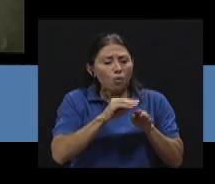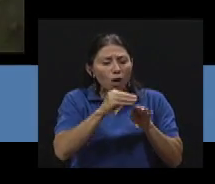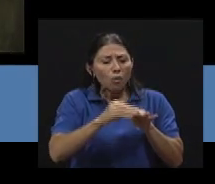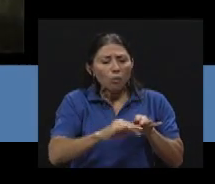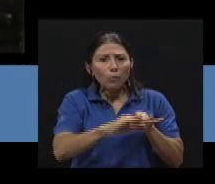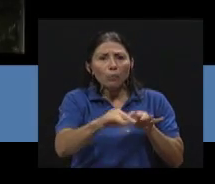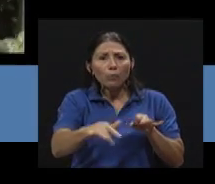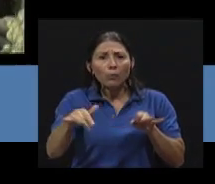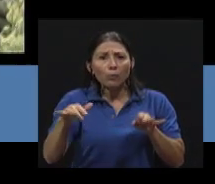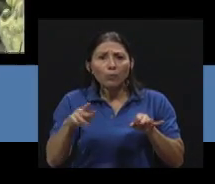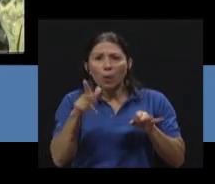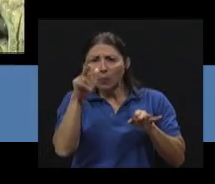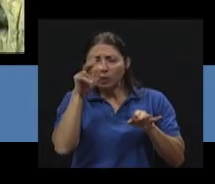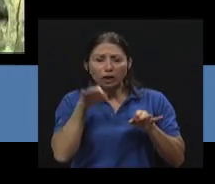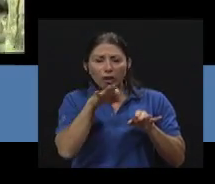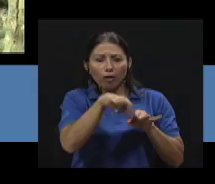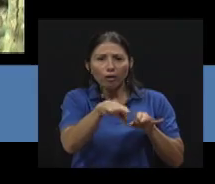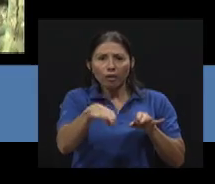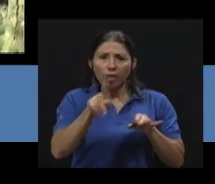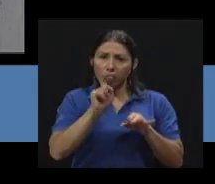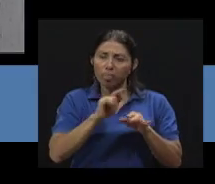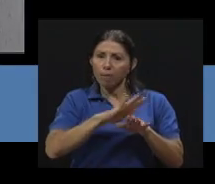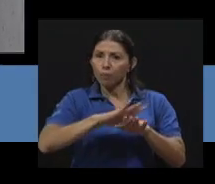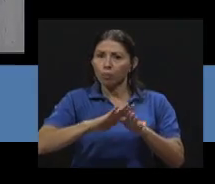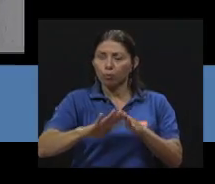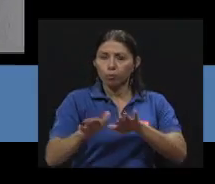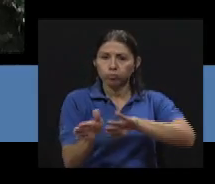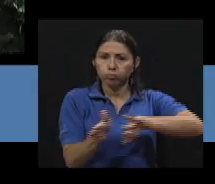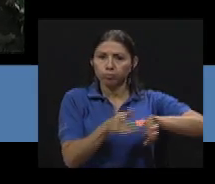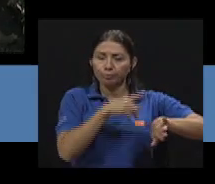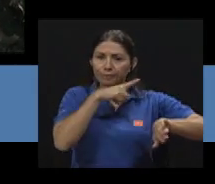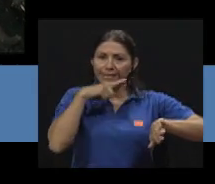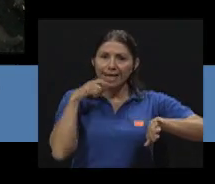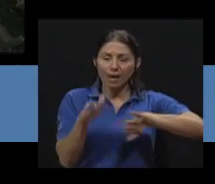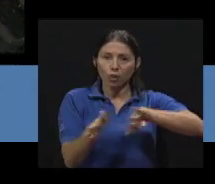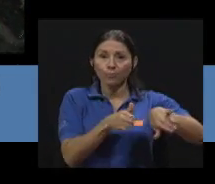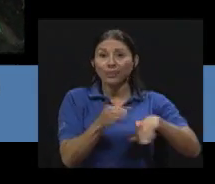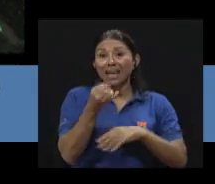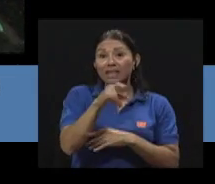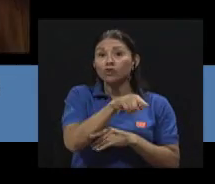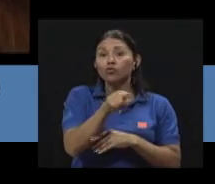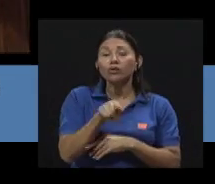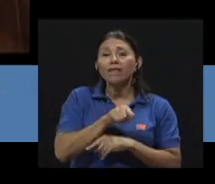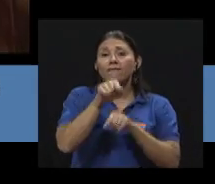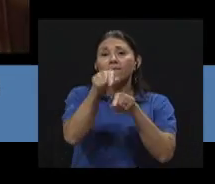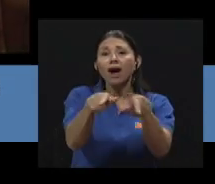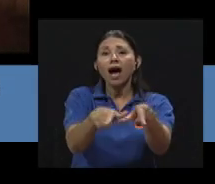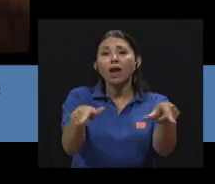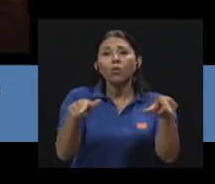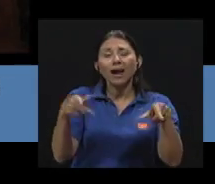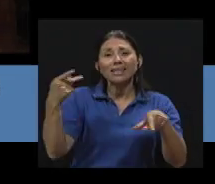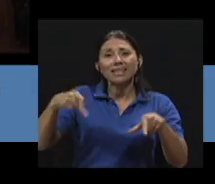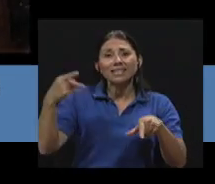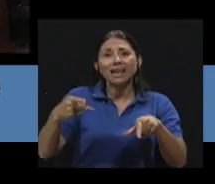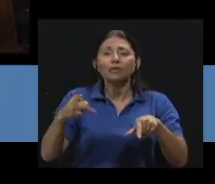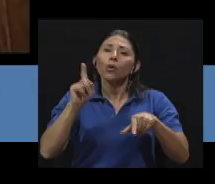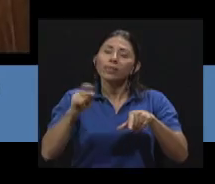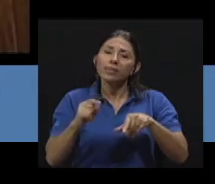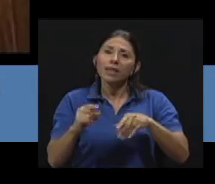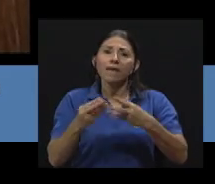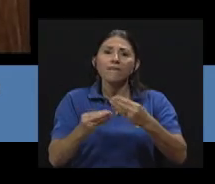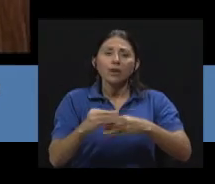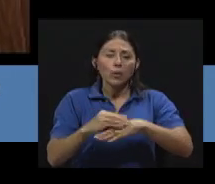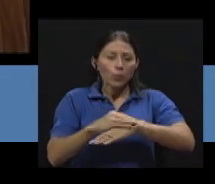agua que pueden servir de criadero de los mosquitos si se viaja a zonas de riesgo hay que adoptar el uso de repelentes